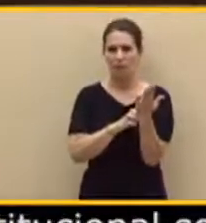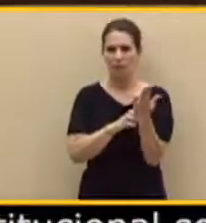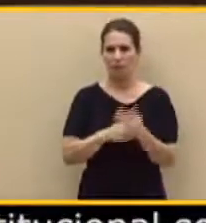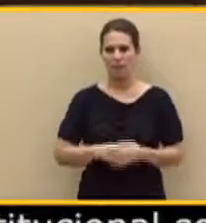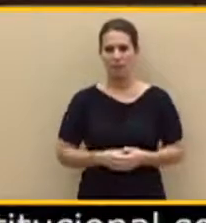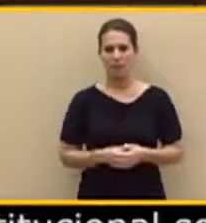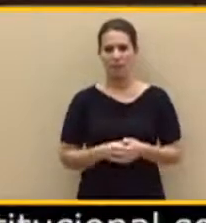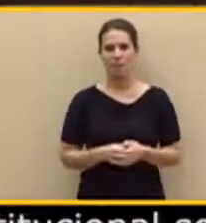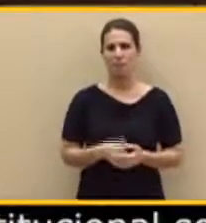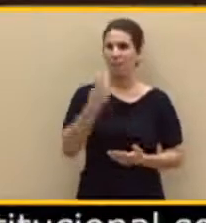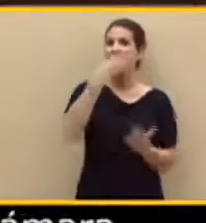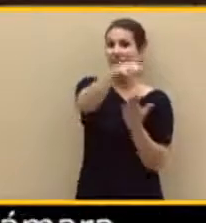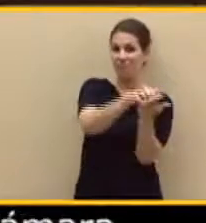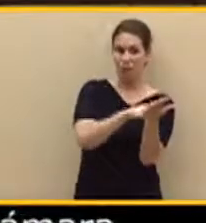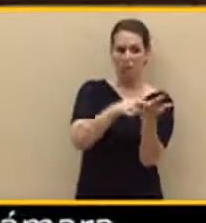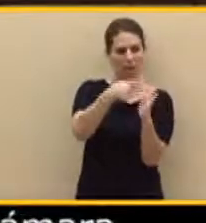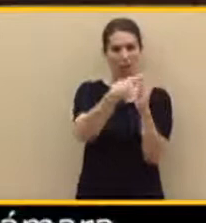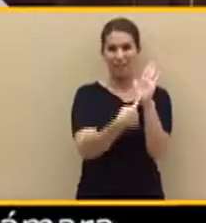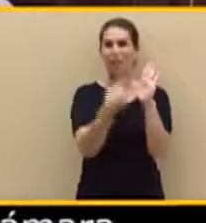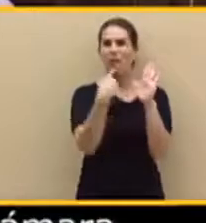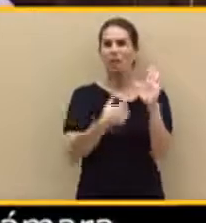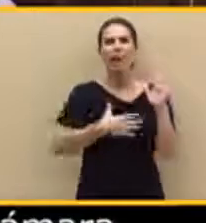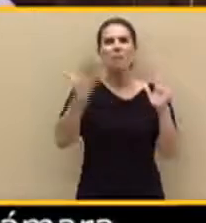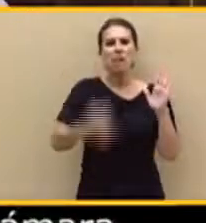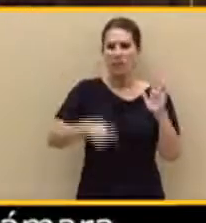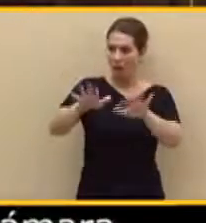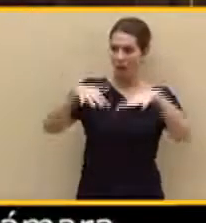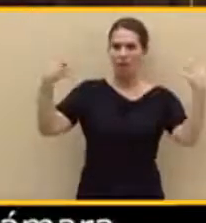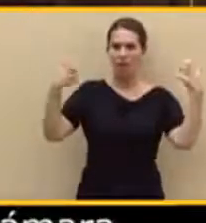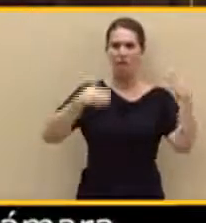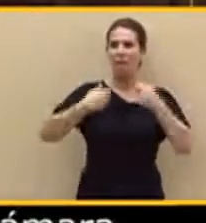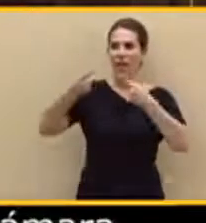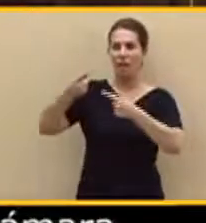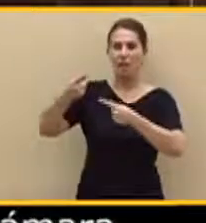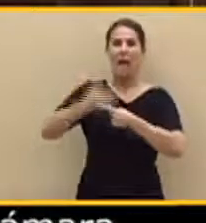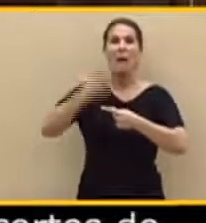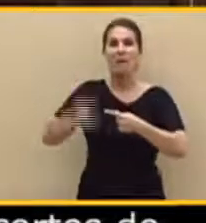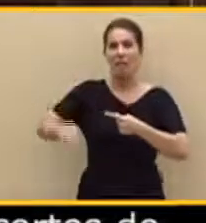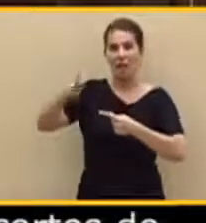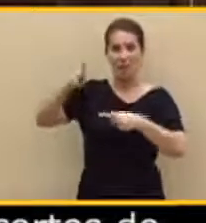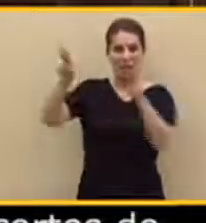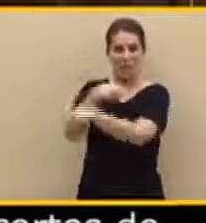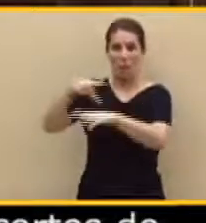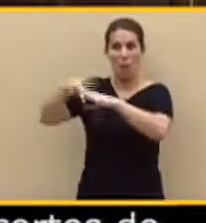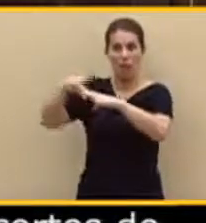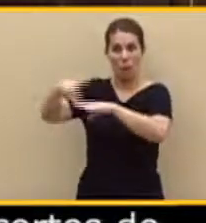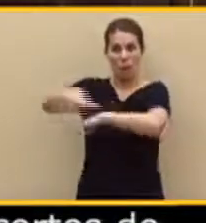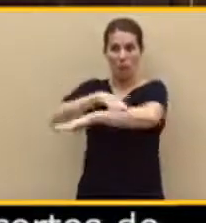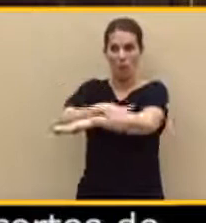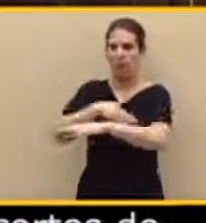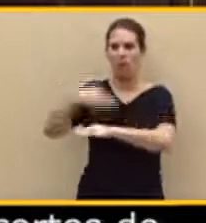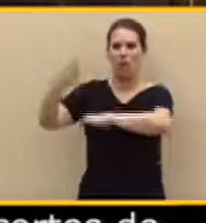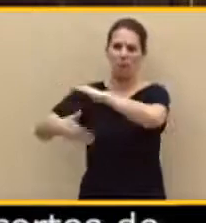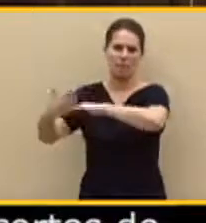Un informe que insiste en la capacidad de las Cortes de limitar la capacidad de veto del Gobierno, señorías, pues de lo contrario se estaría impidiendo el